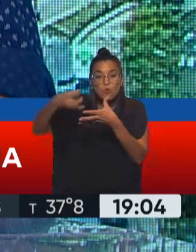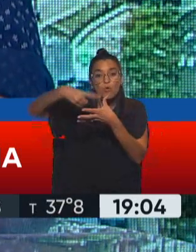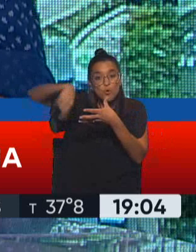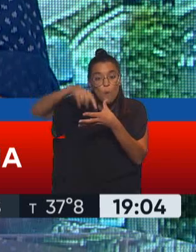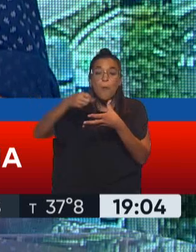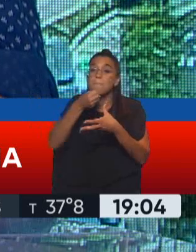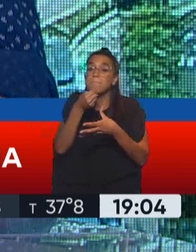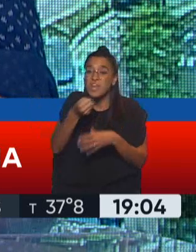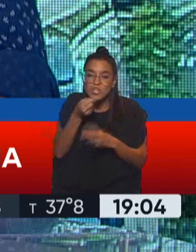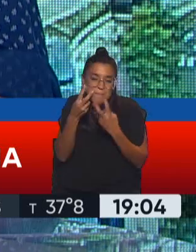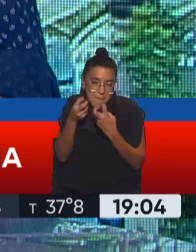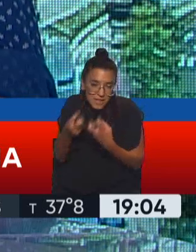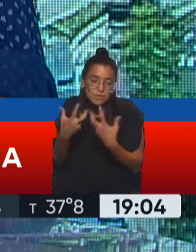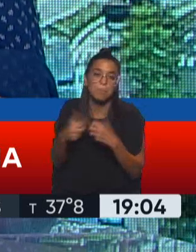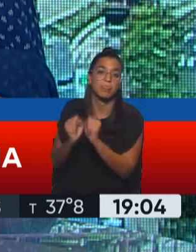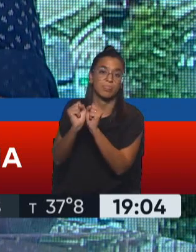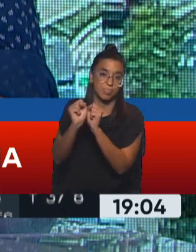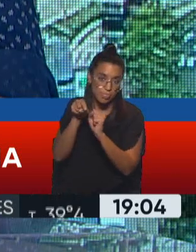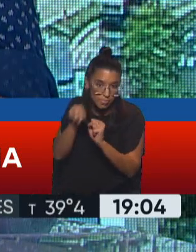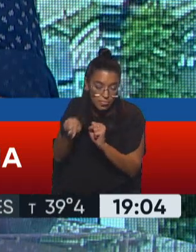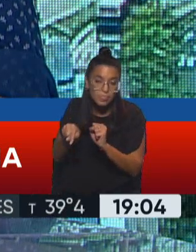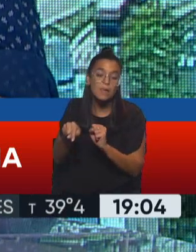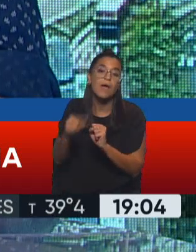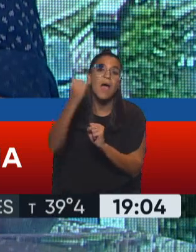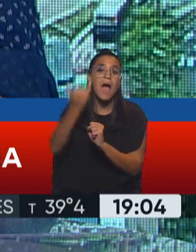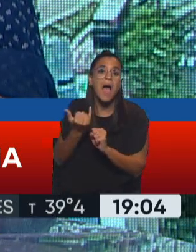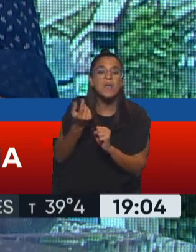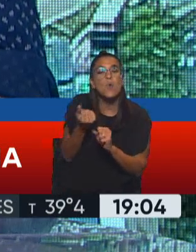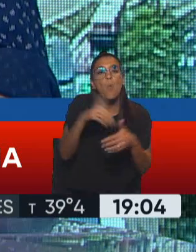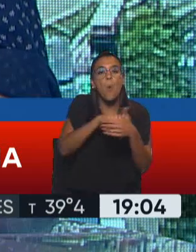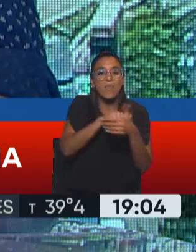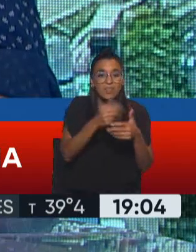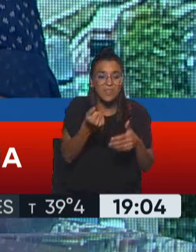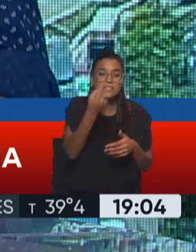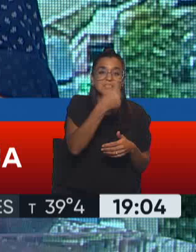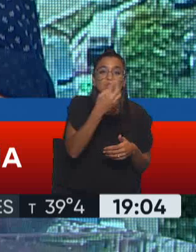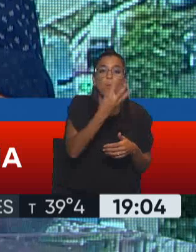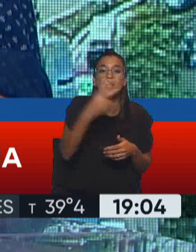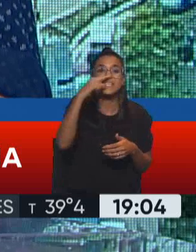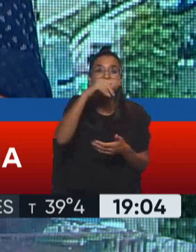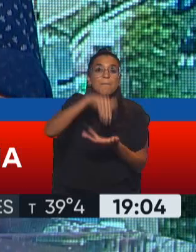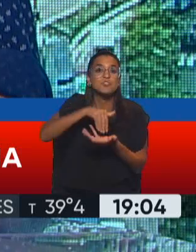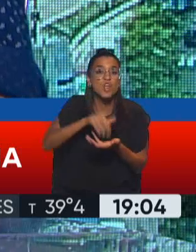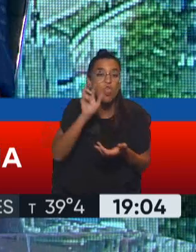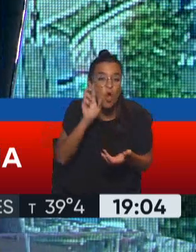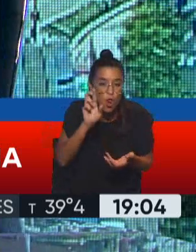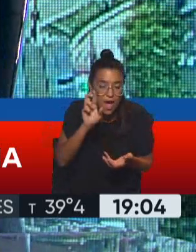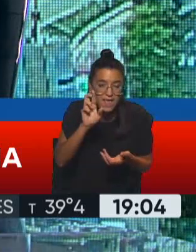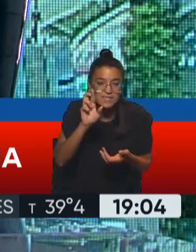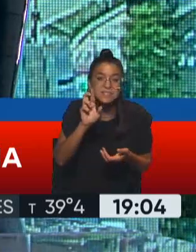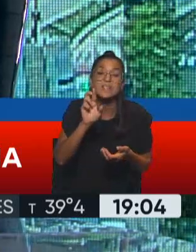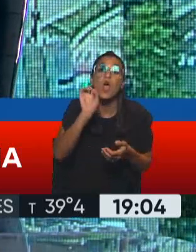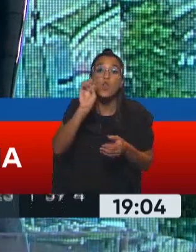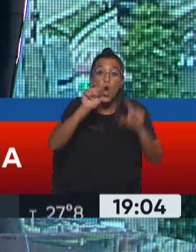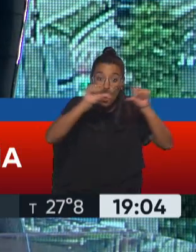Internacional de Periodistas de Investigación, unas cuentas bancarias de 147 millones de dólares a